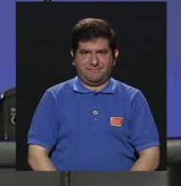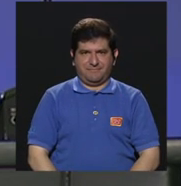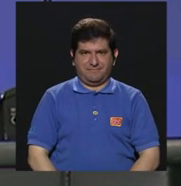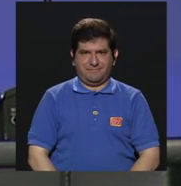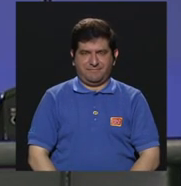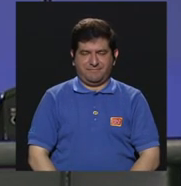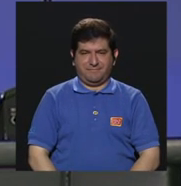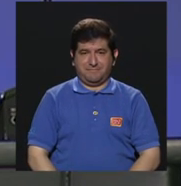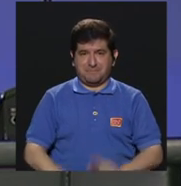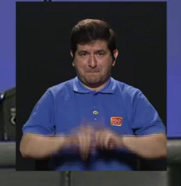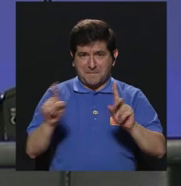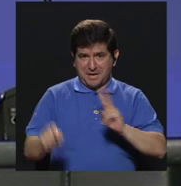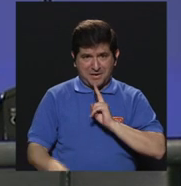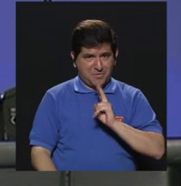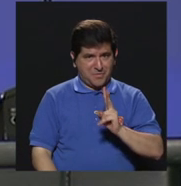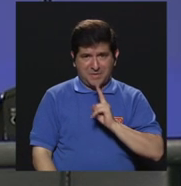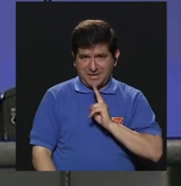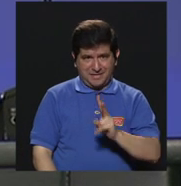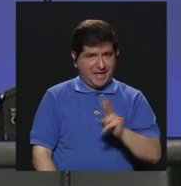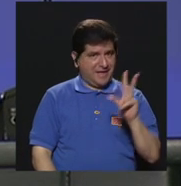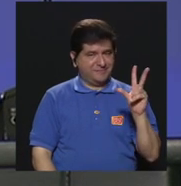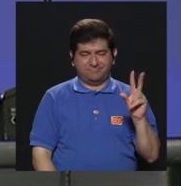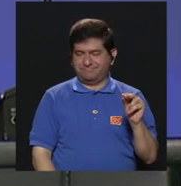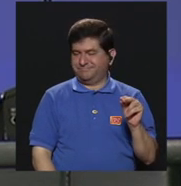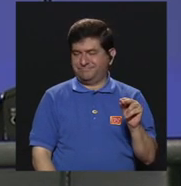tan lejana de la realidad.